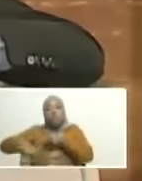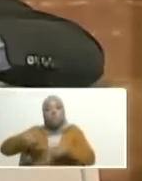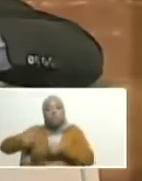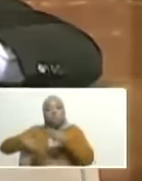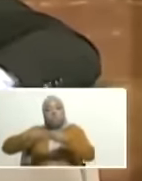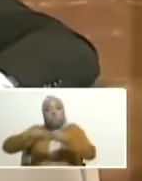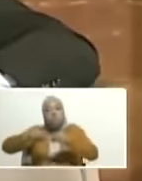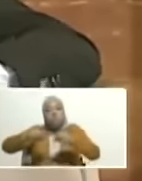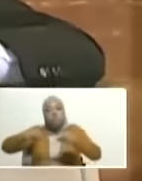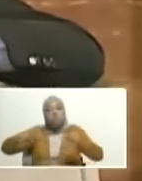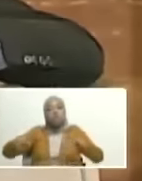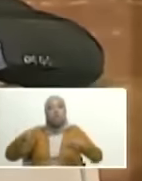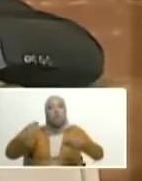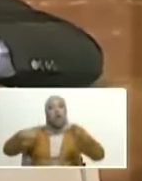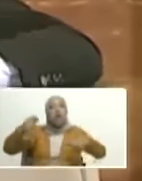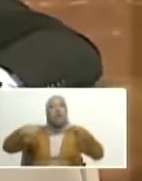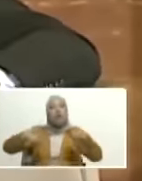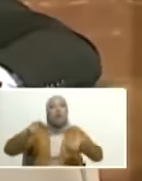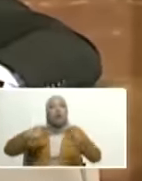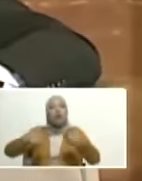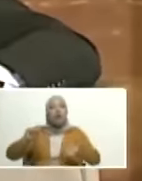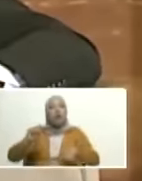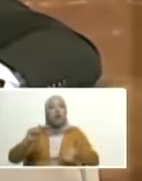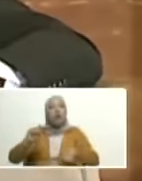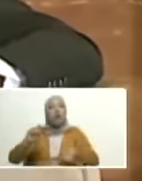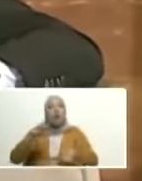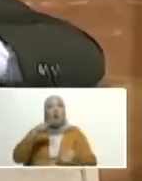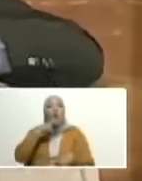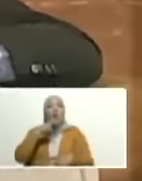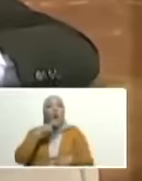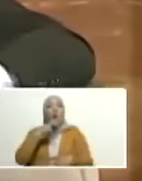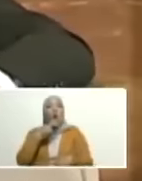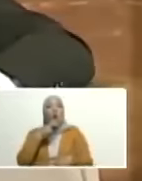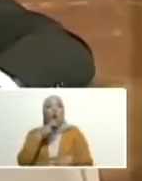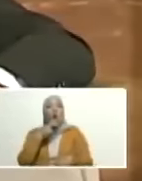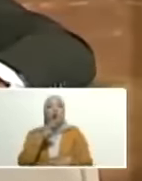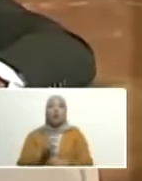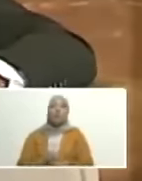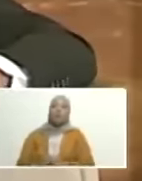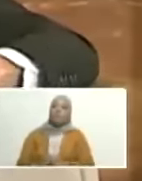de y comercialización de el oro,